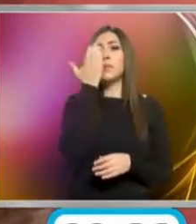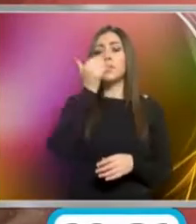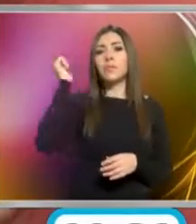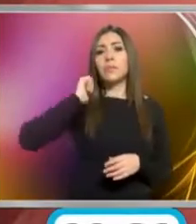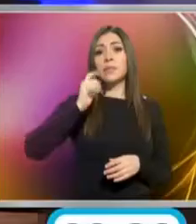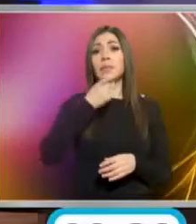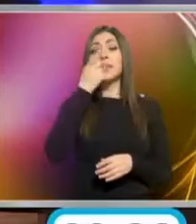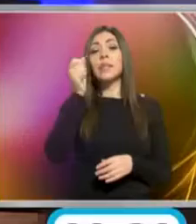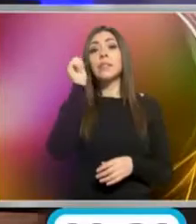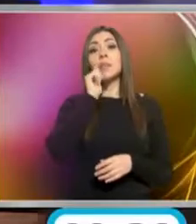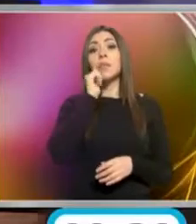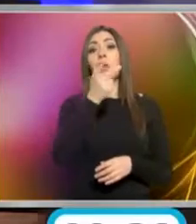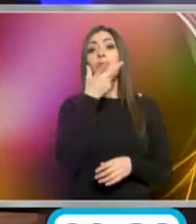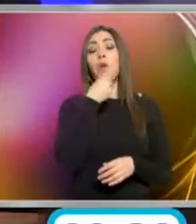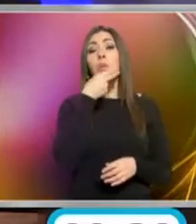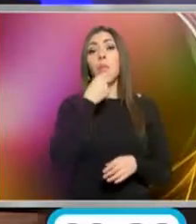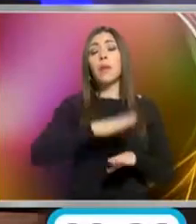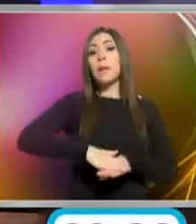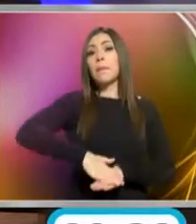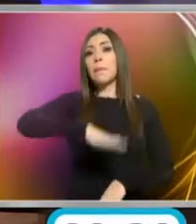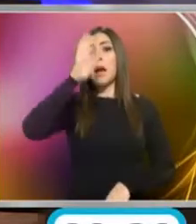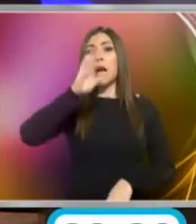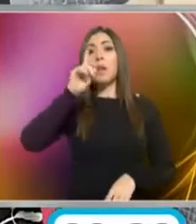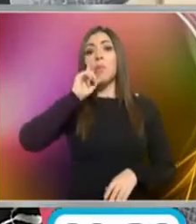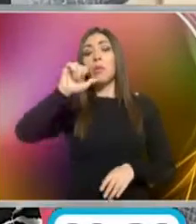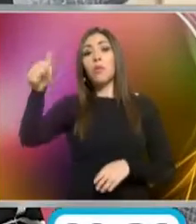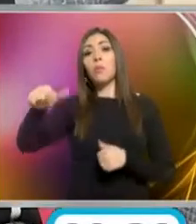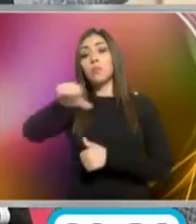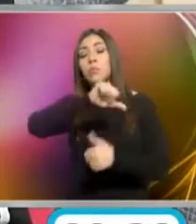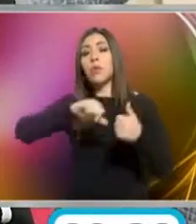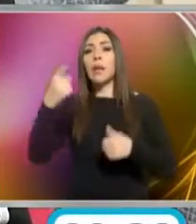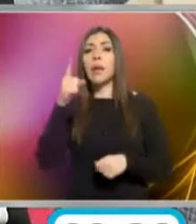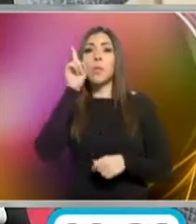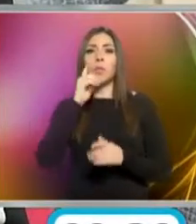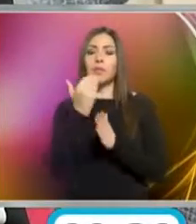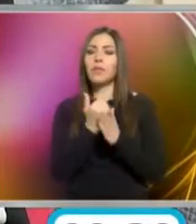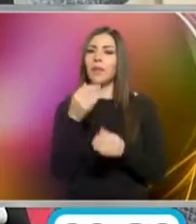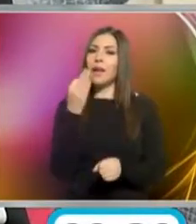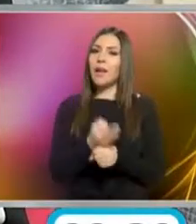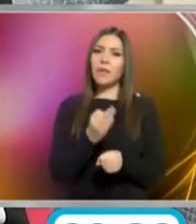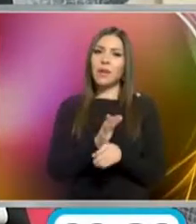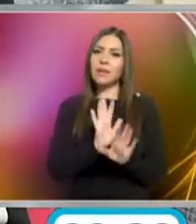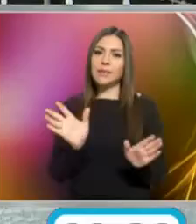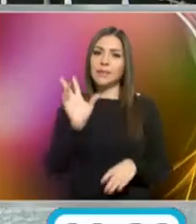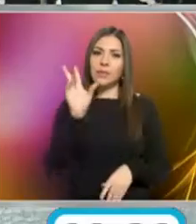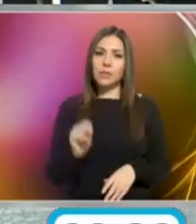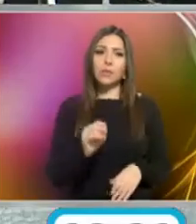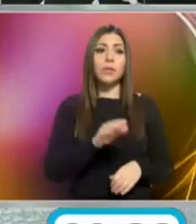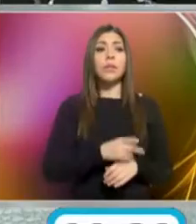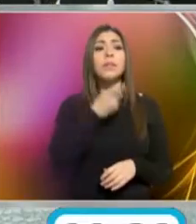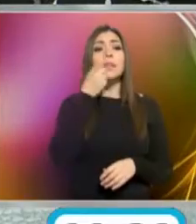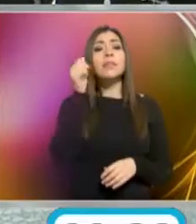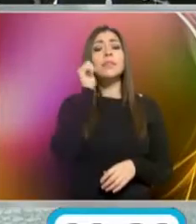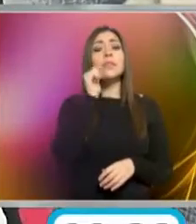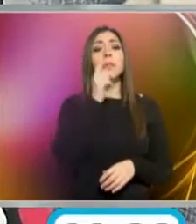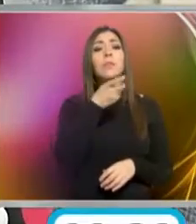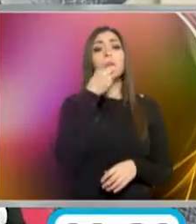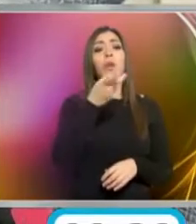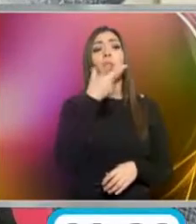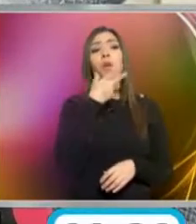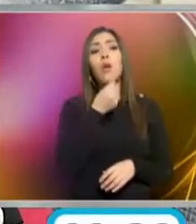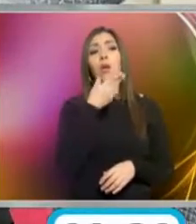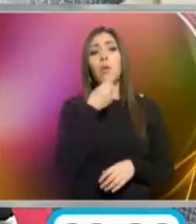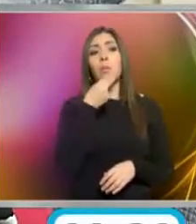quedado totalmente, bueno, pues También fuera de lugar. se dice, por ejemplo, que a veces los hombres son más infieles que porque no involucran